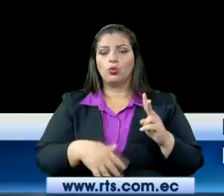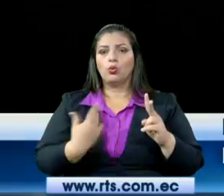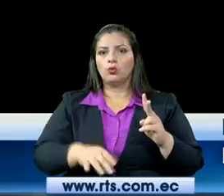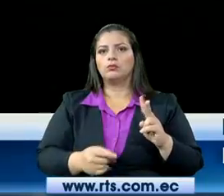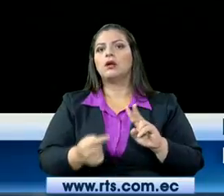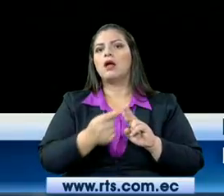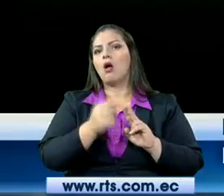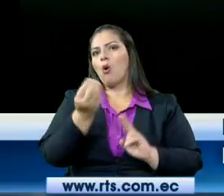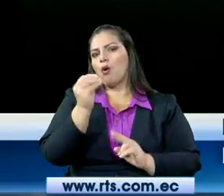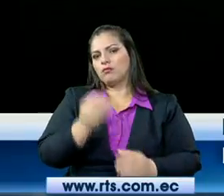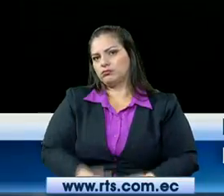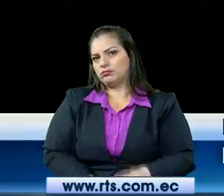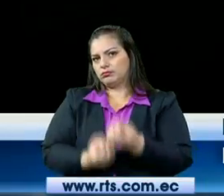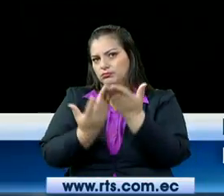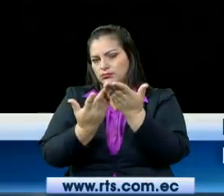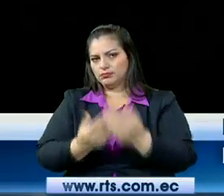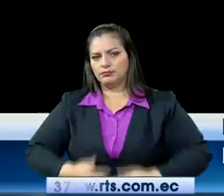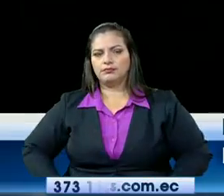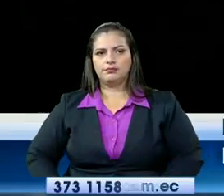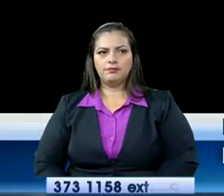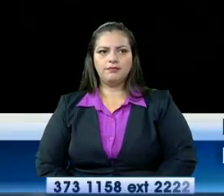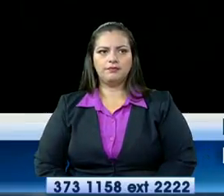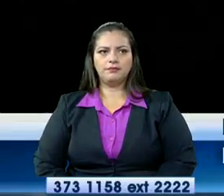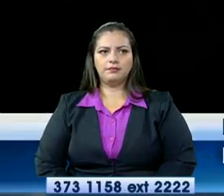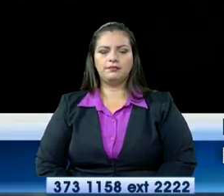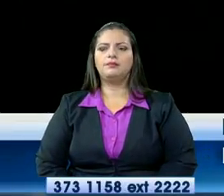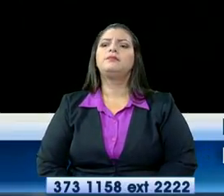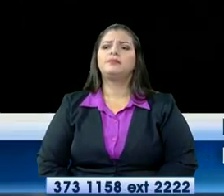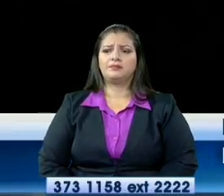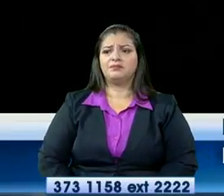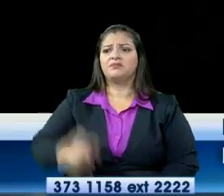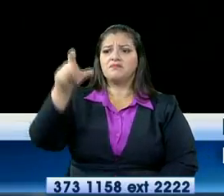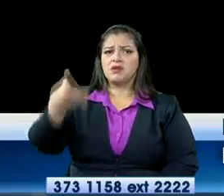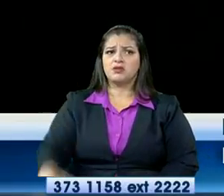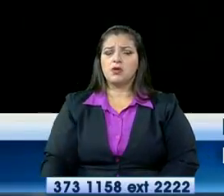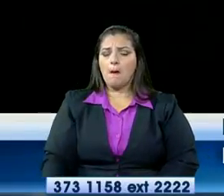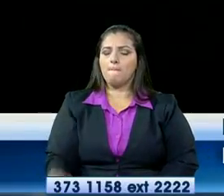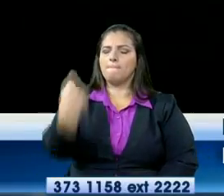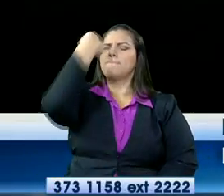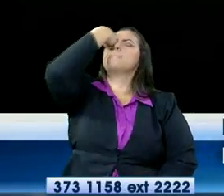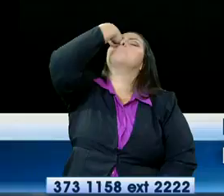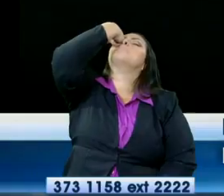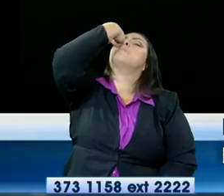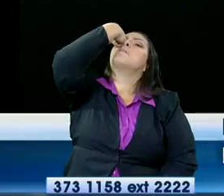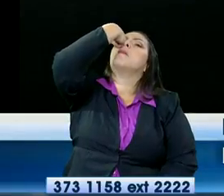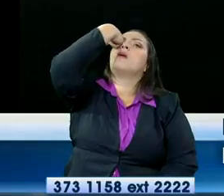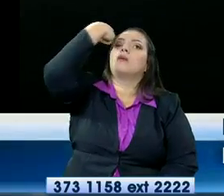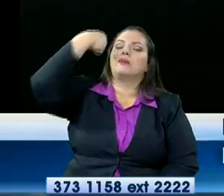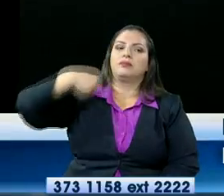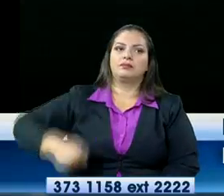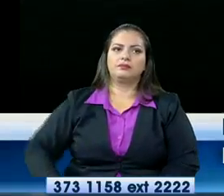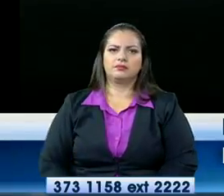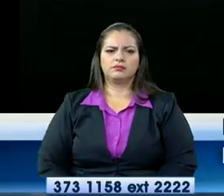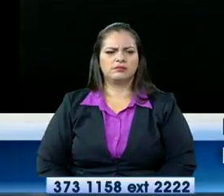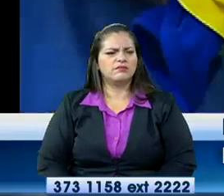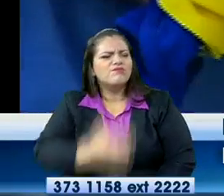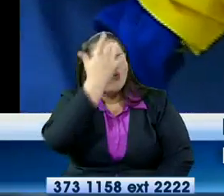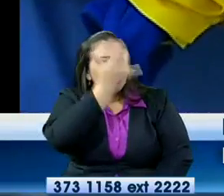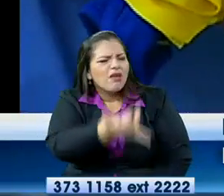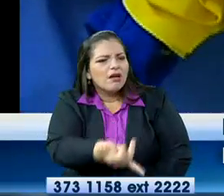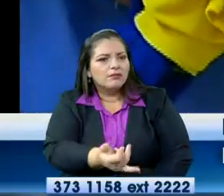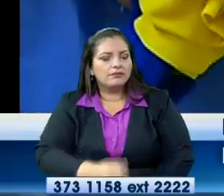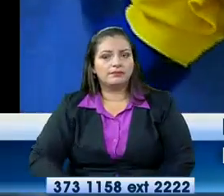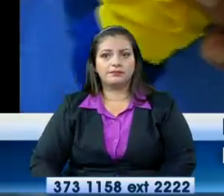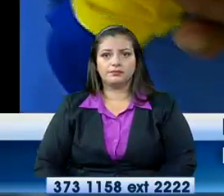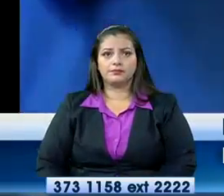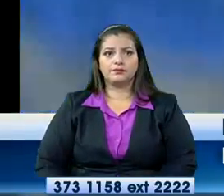pegó? Me dio un puñete seco. ¿En el ojo? Sí. ¿Qué fue lo que le reclamó antes de agredirlo? ¿Recuerdan? El